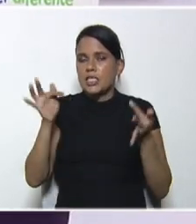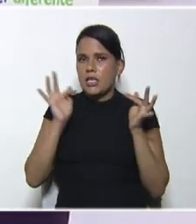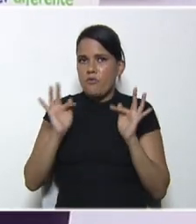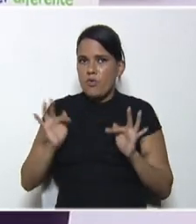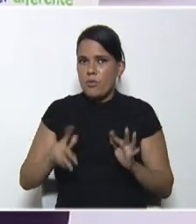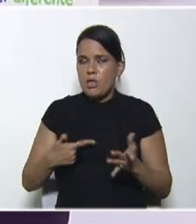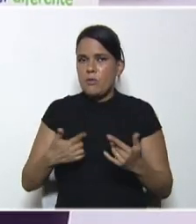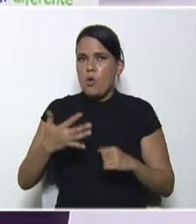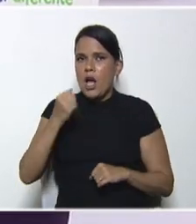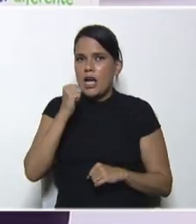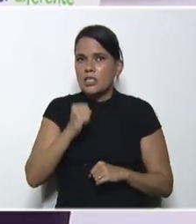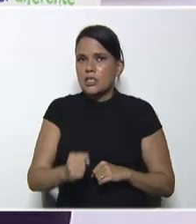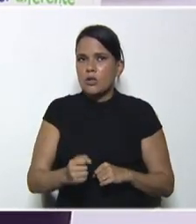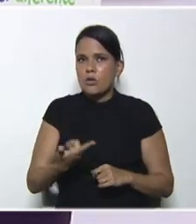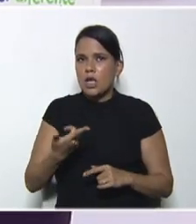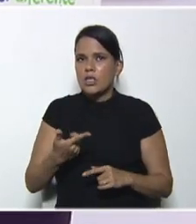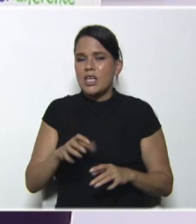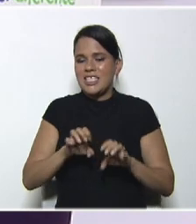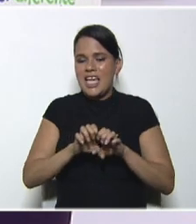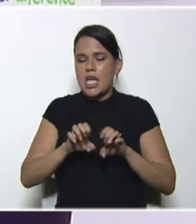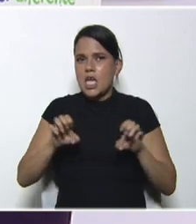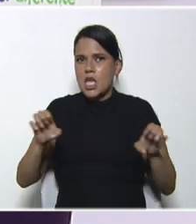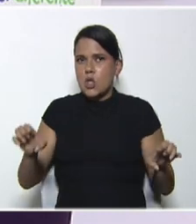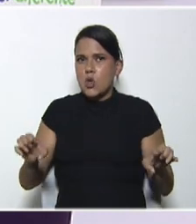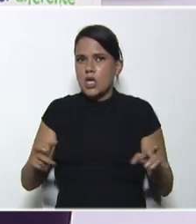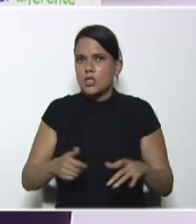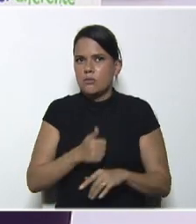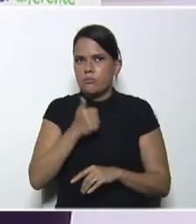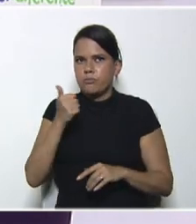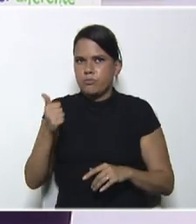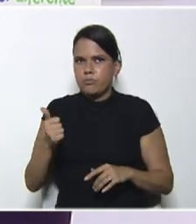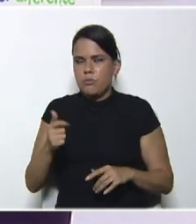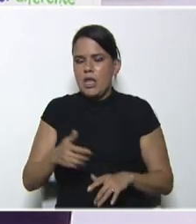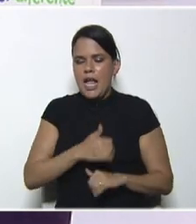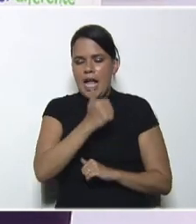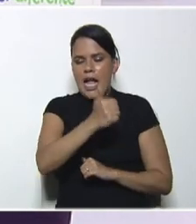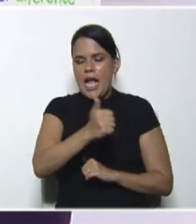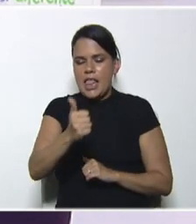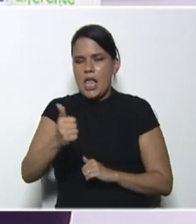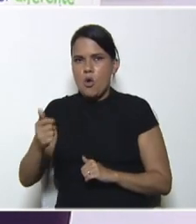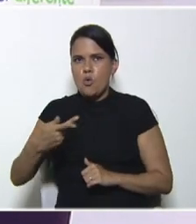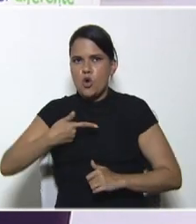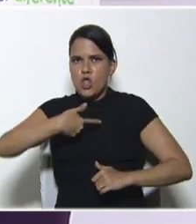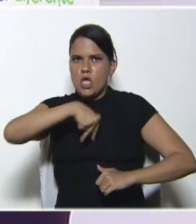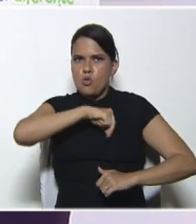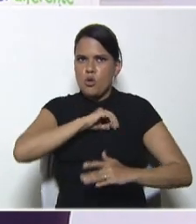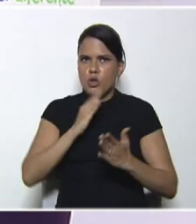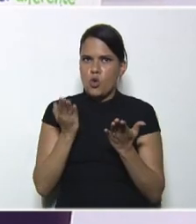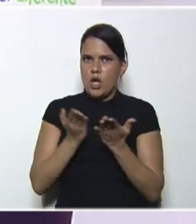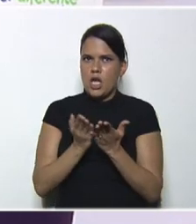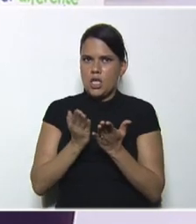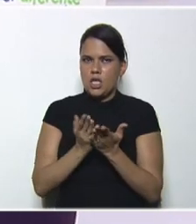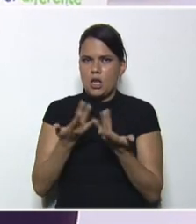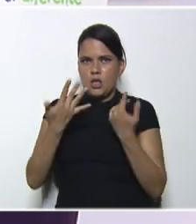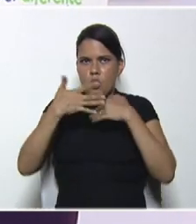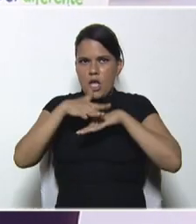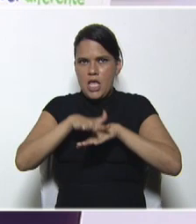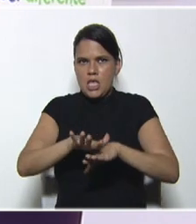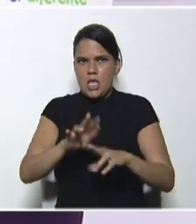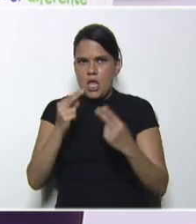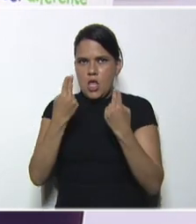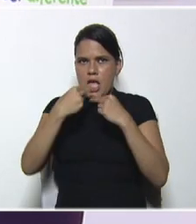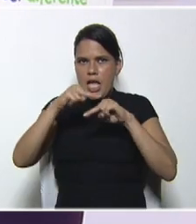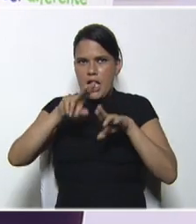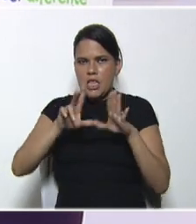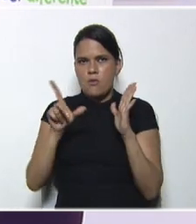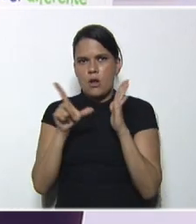entonces garantizando esa educación de calidad para cada uno de nuestros estudiantes integrados en el